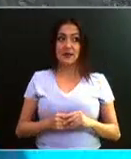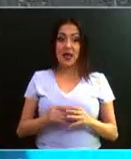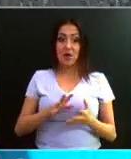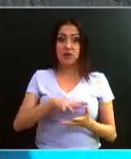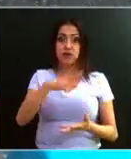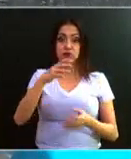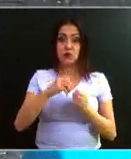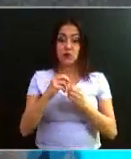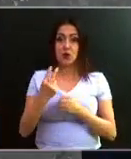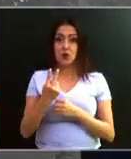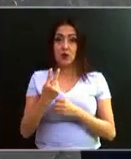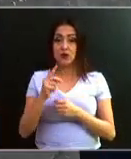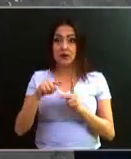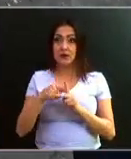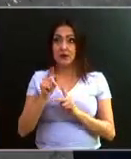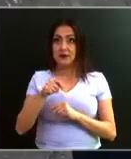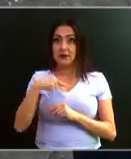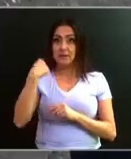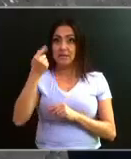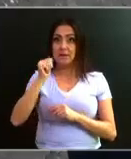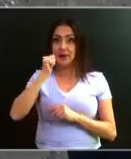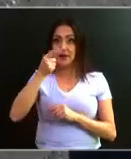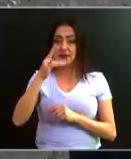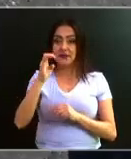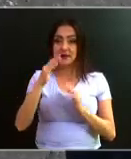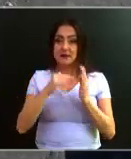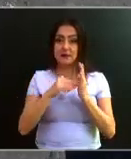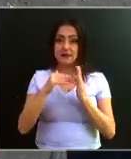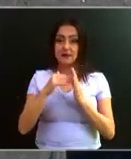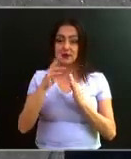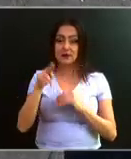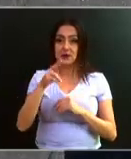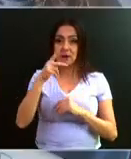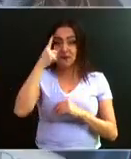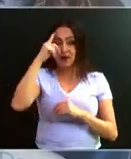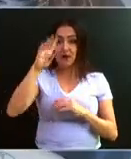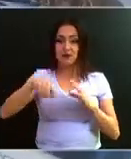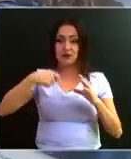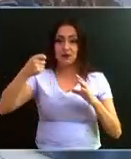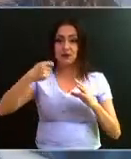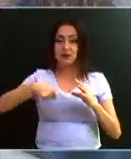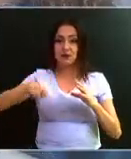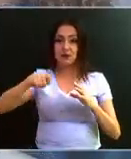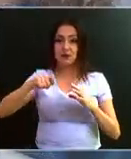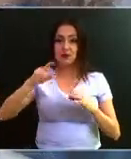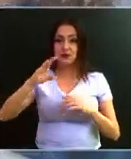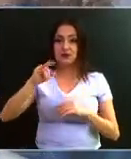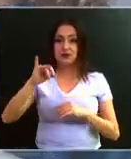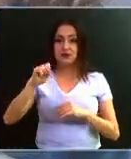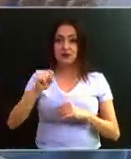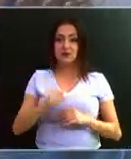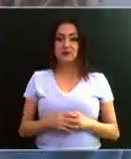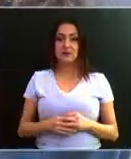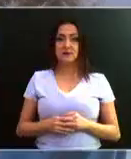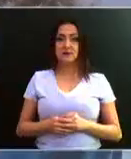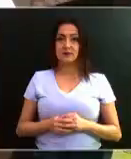acumulado 2 iniciará mañana en 100 millones de colones para el sorteo de chances.